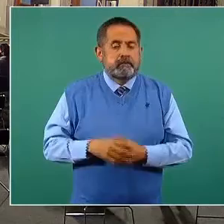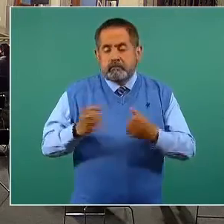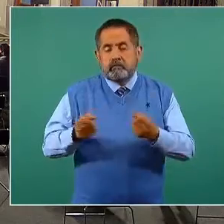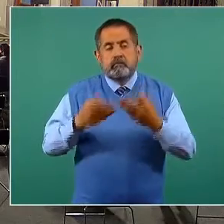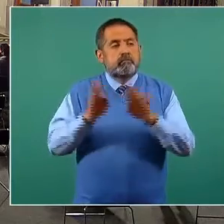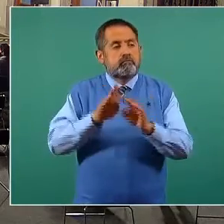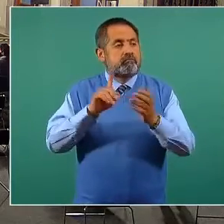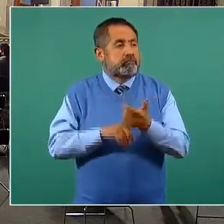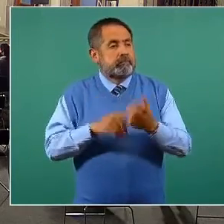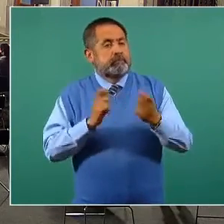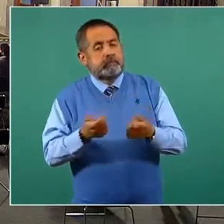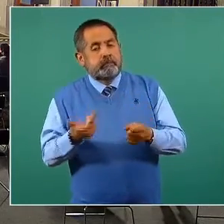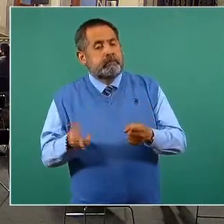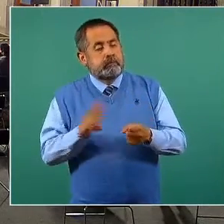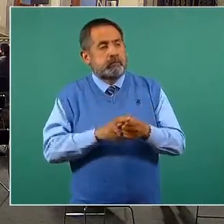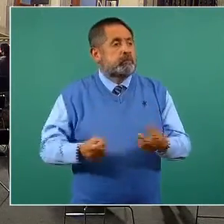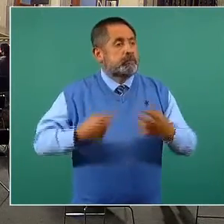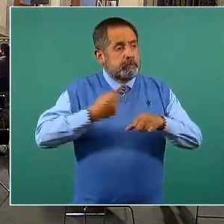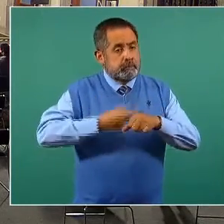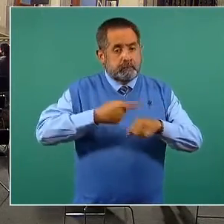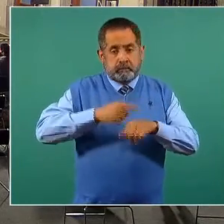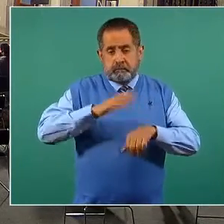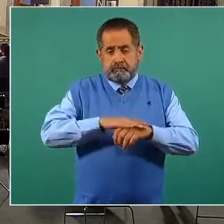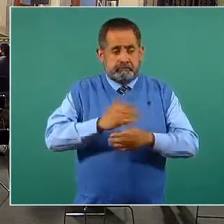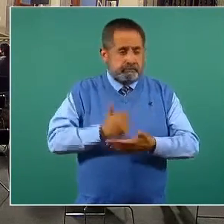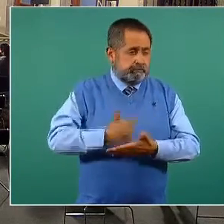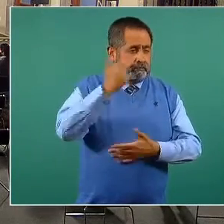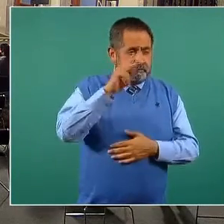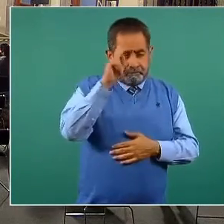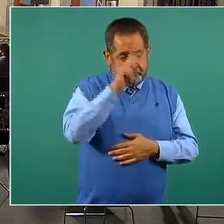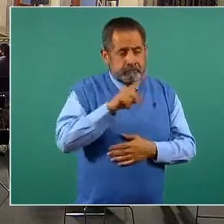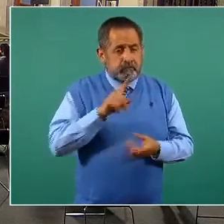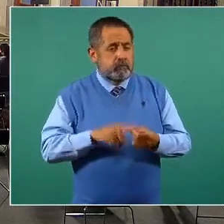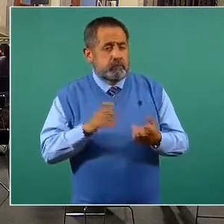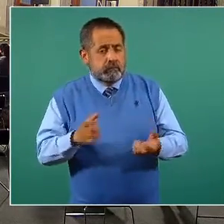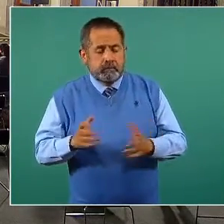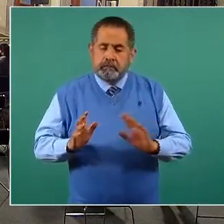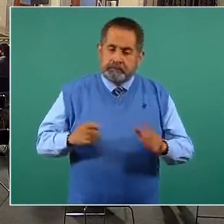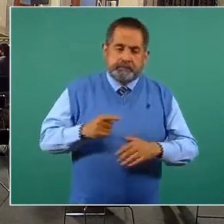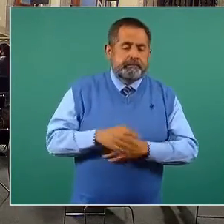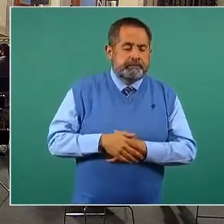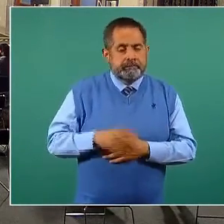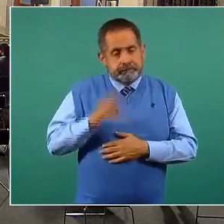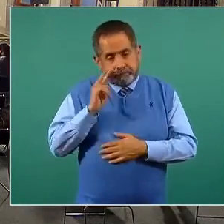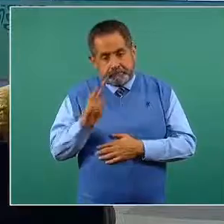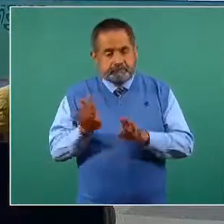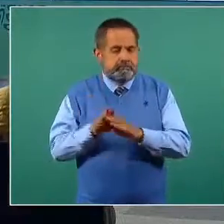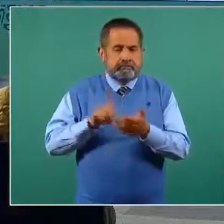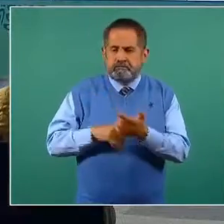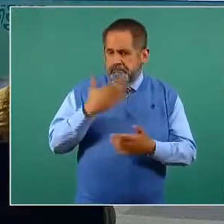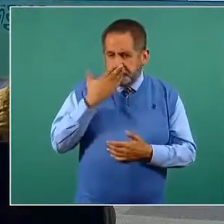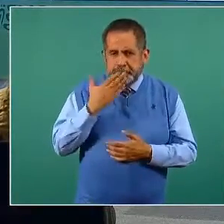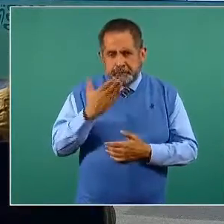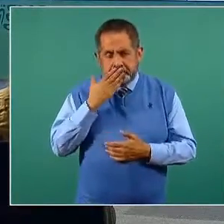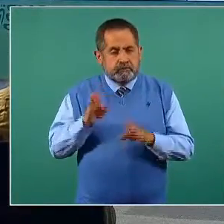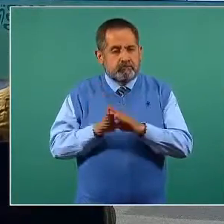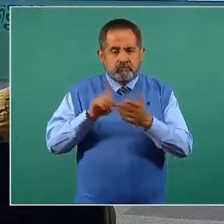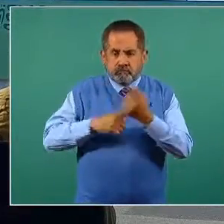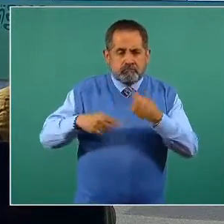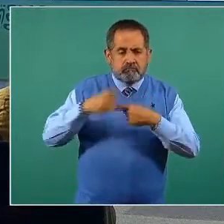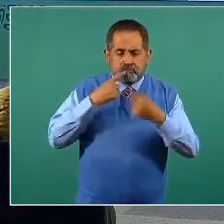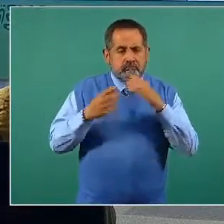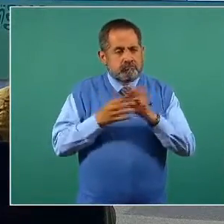el comportamiento de la enfermedad grave y crítica en el país, ¿no? Y como vemos, pues felizmente, para efectos de la